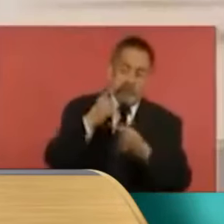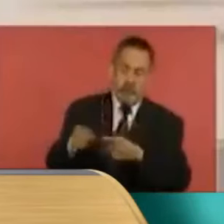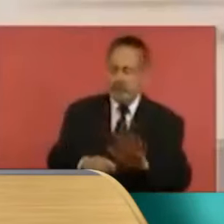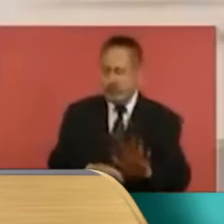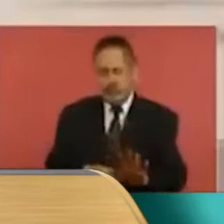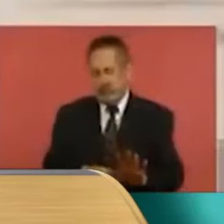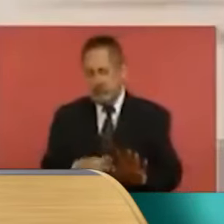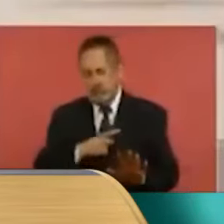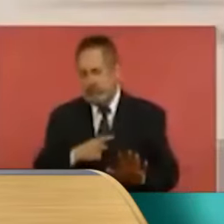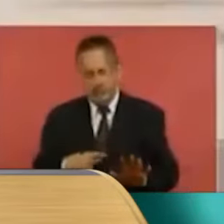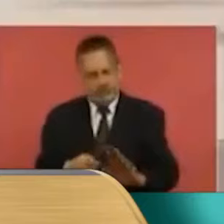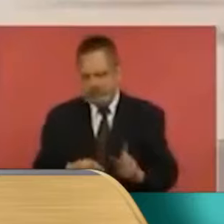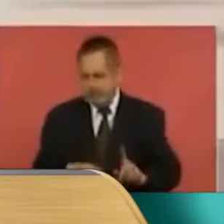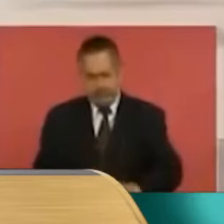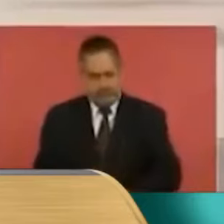estar